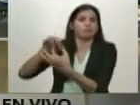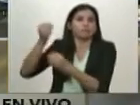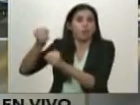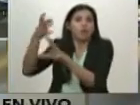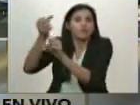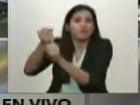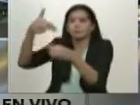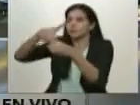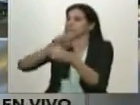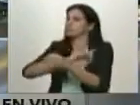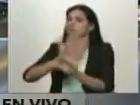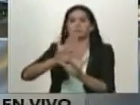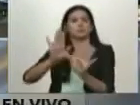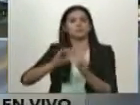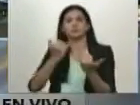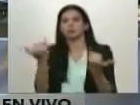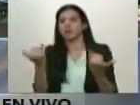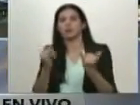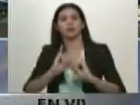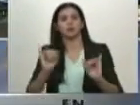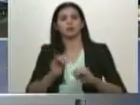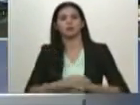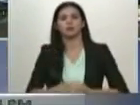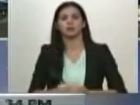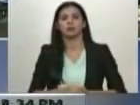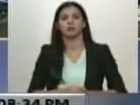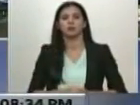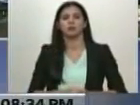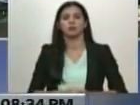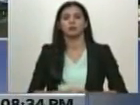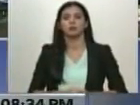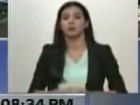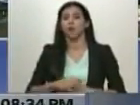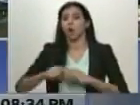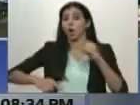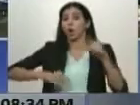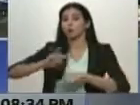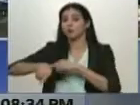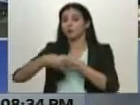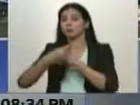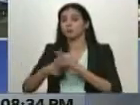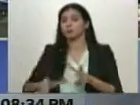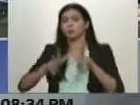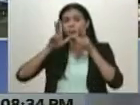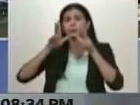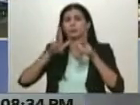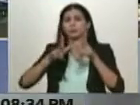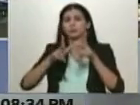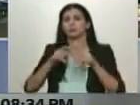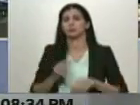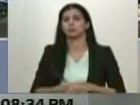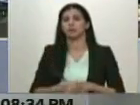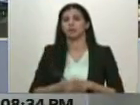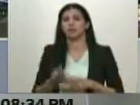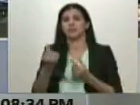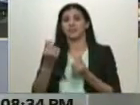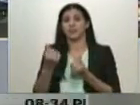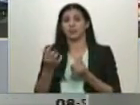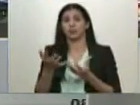enfrentando los efectos tremendos que eso ha generado en los ingresos directos del país. Yo tengo